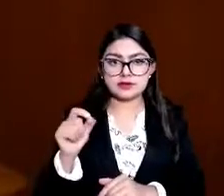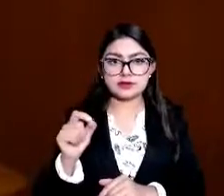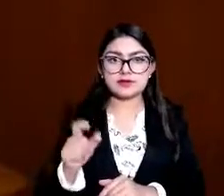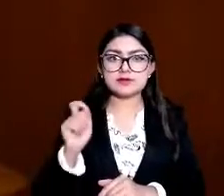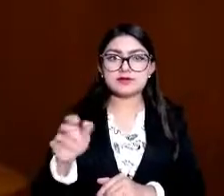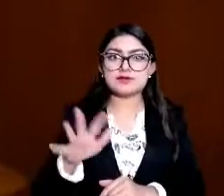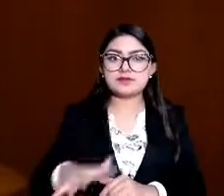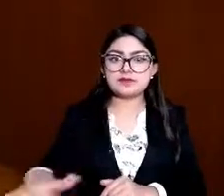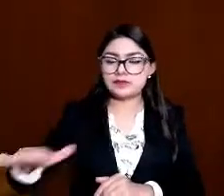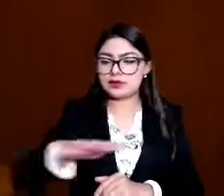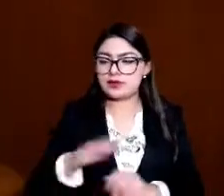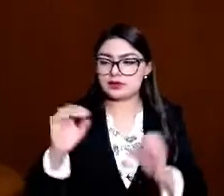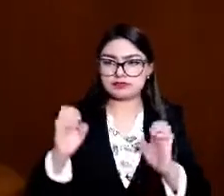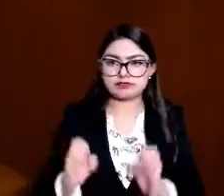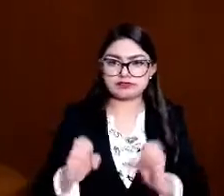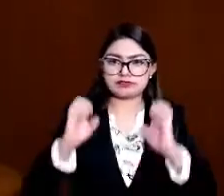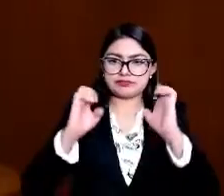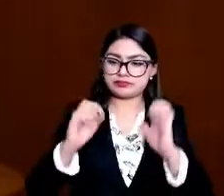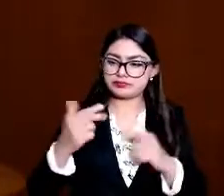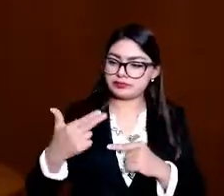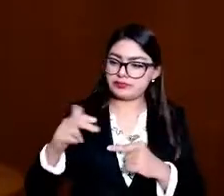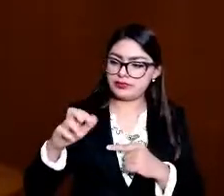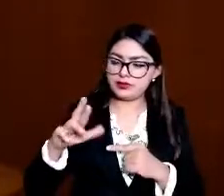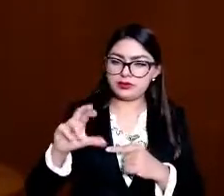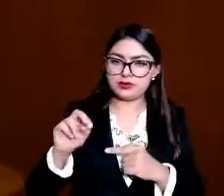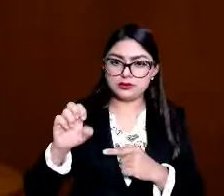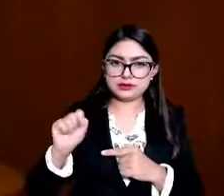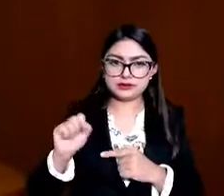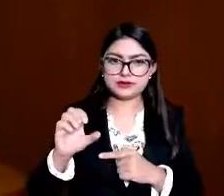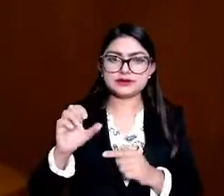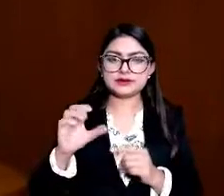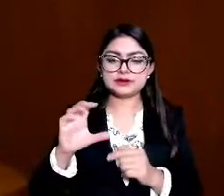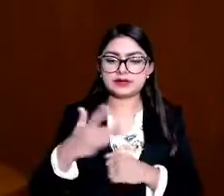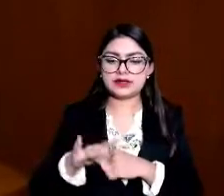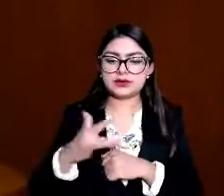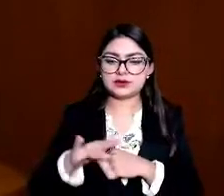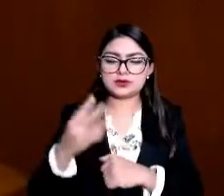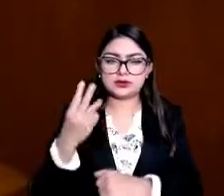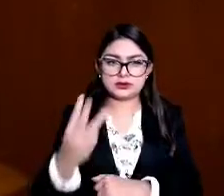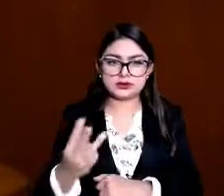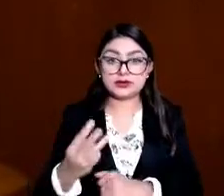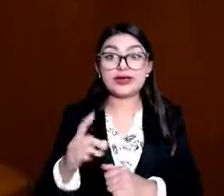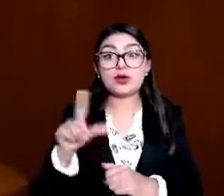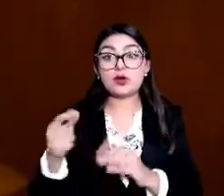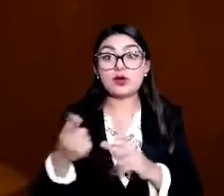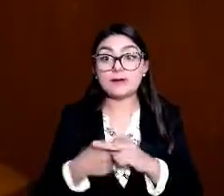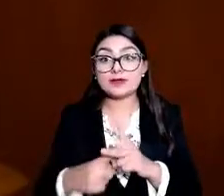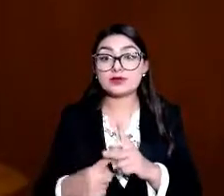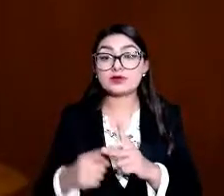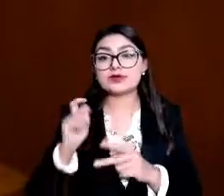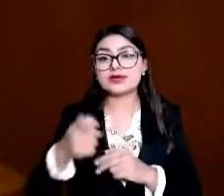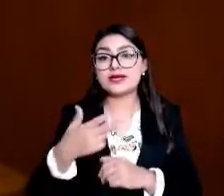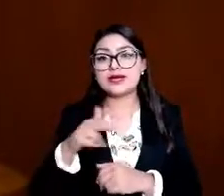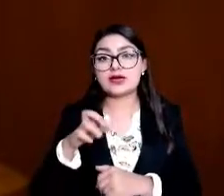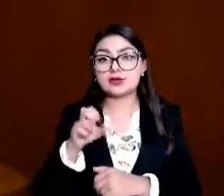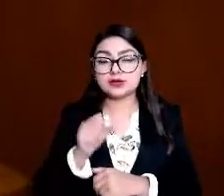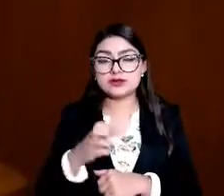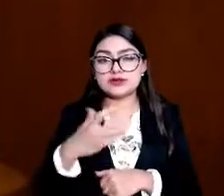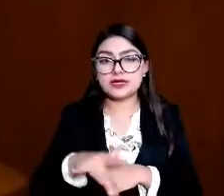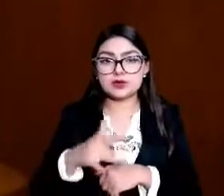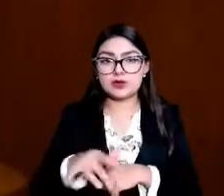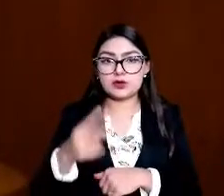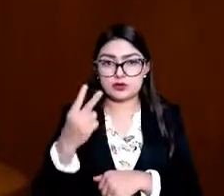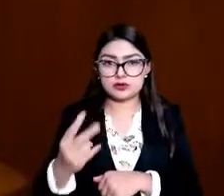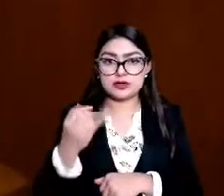En el 2020, 614 viviendas con el nombre Héroes Chalco 2 y en el 2022,